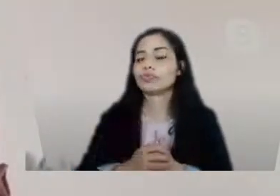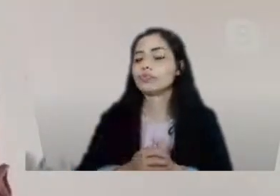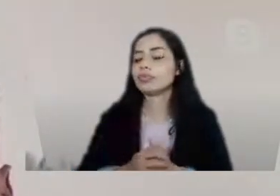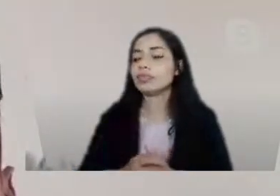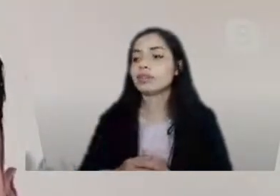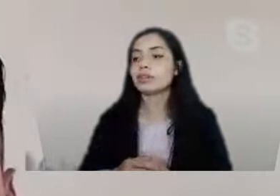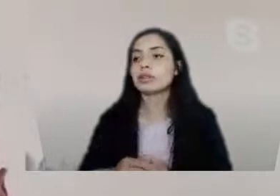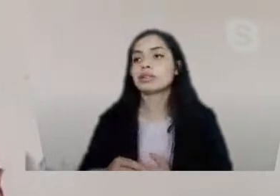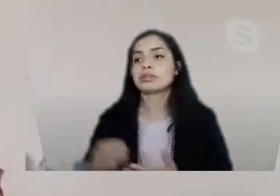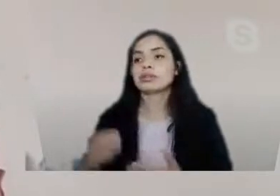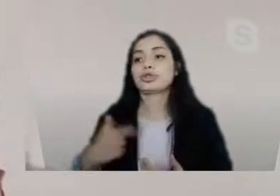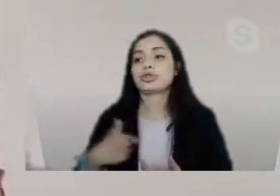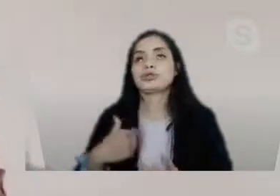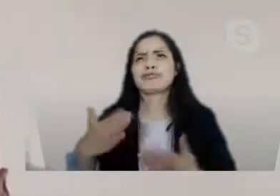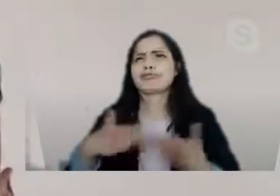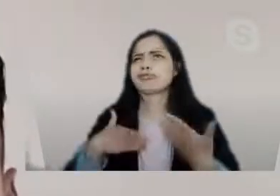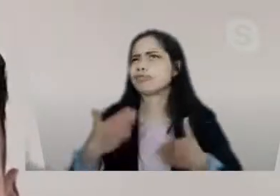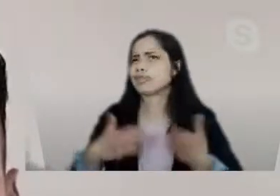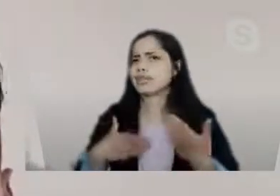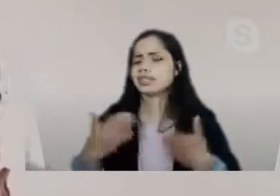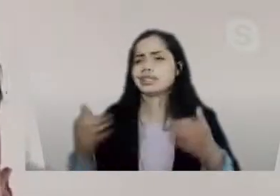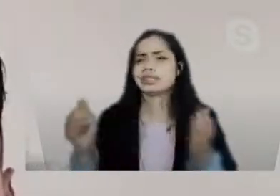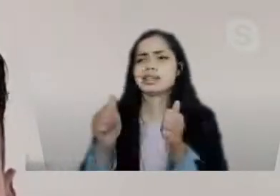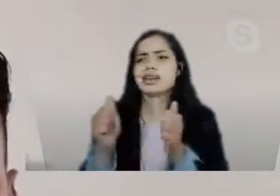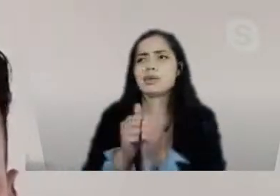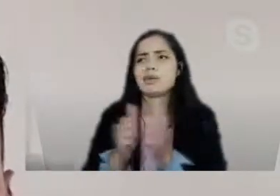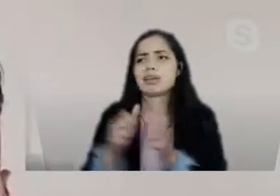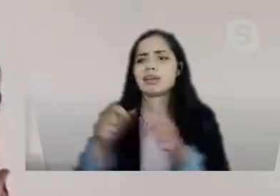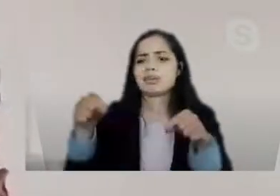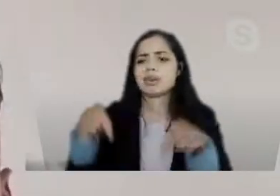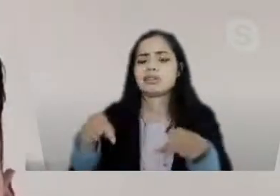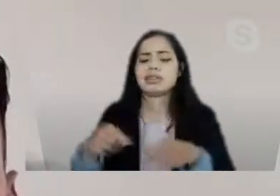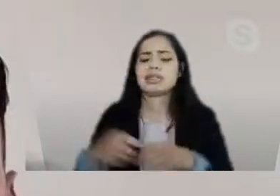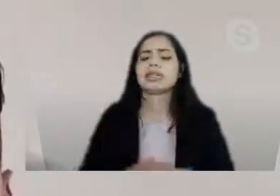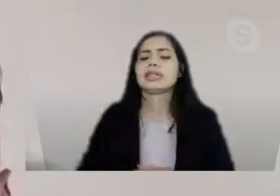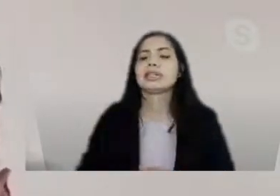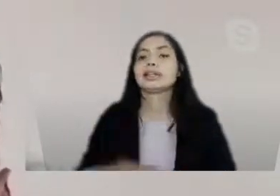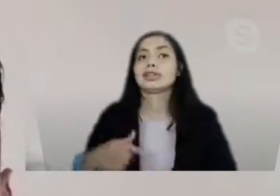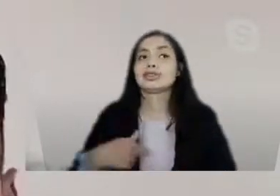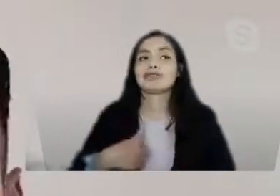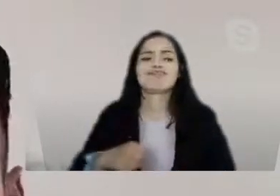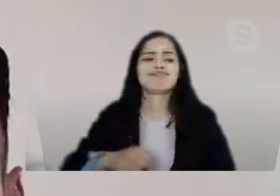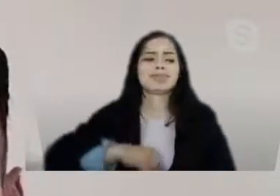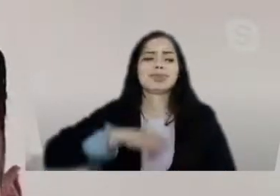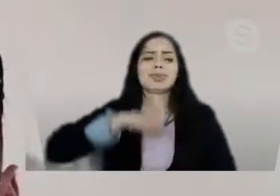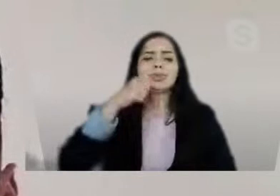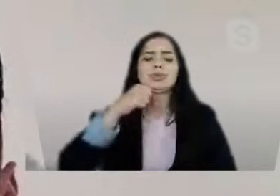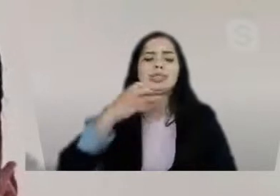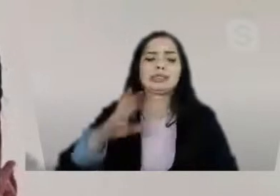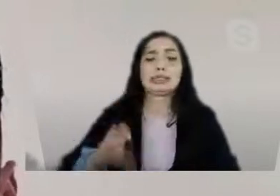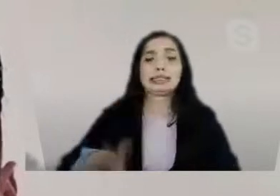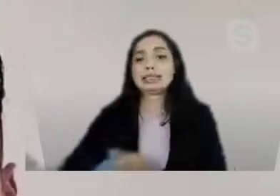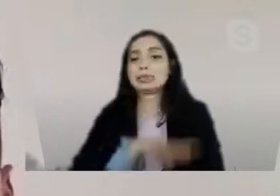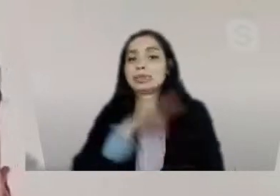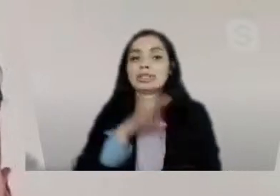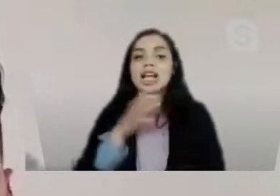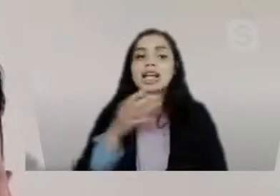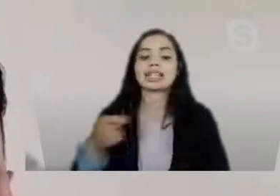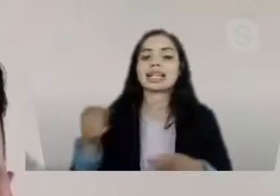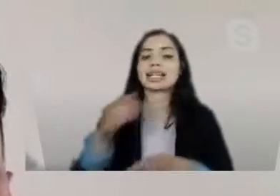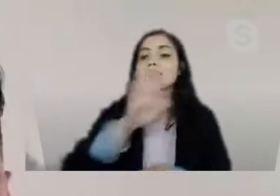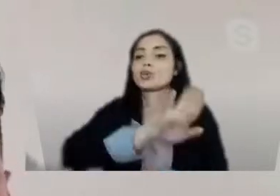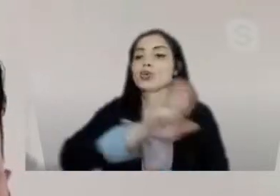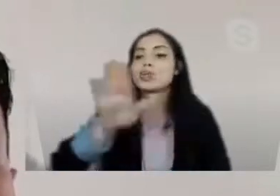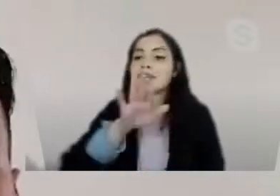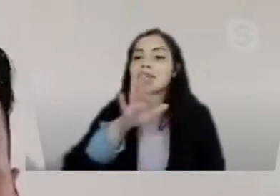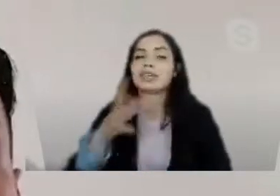Pues para mí es un orgullo y es muy emocionante estar aquí con todos ustedes, estar compartiendo este espacio. No puedo